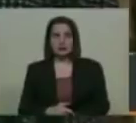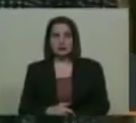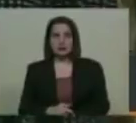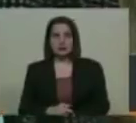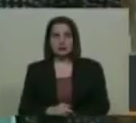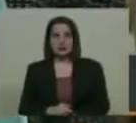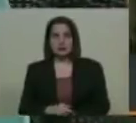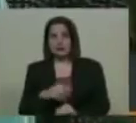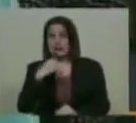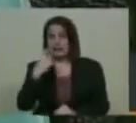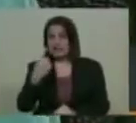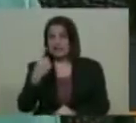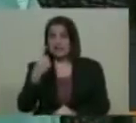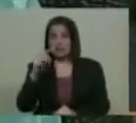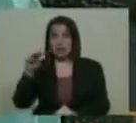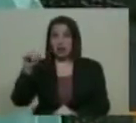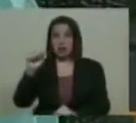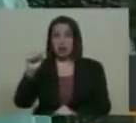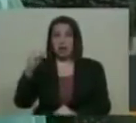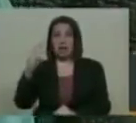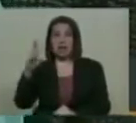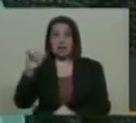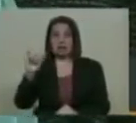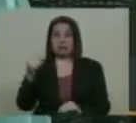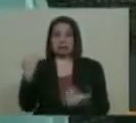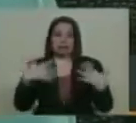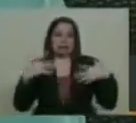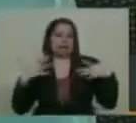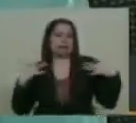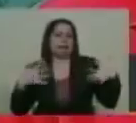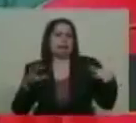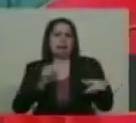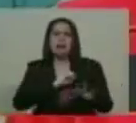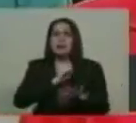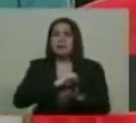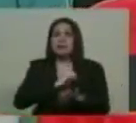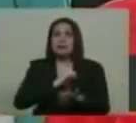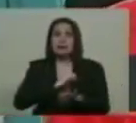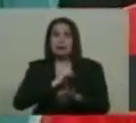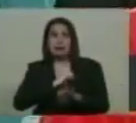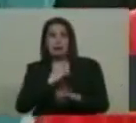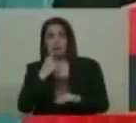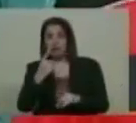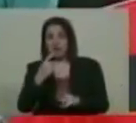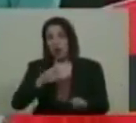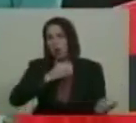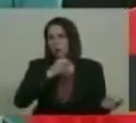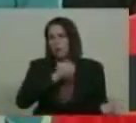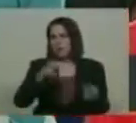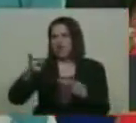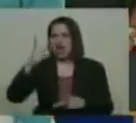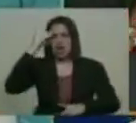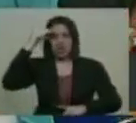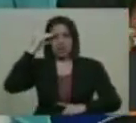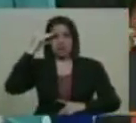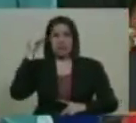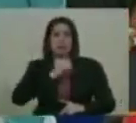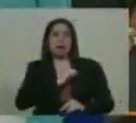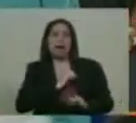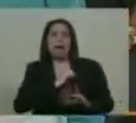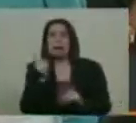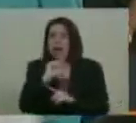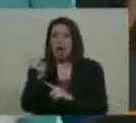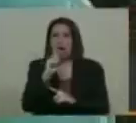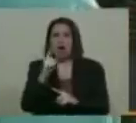Macri le tiene miedo. Cuando había alguna cumbre y yo decía, voy a mandar a Delcy, Macri no iba porque